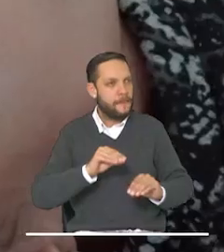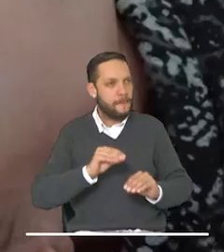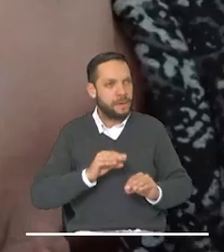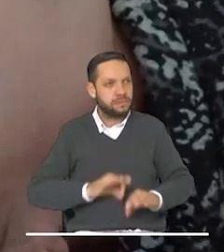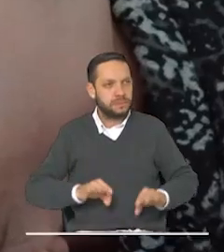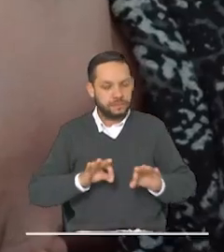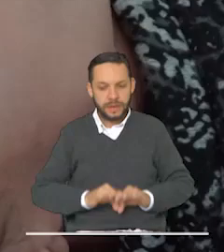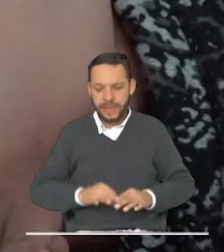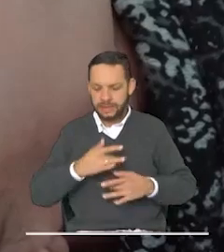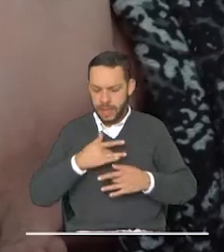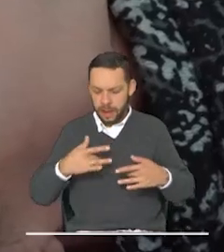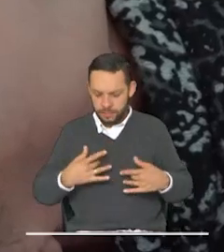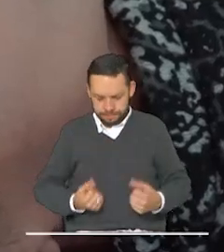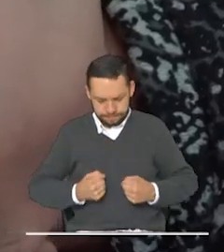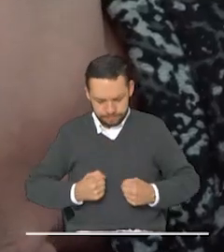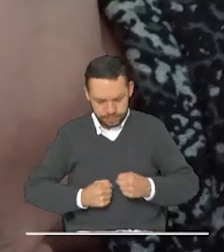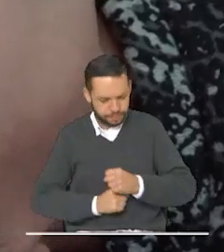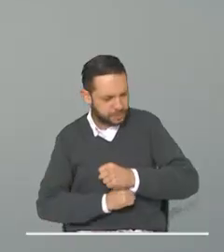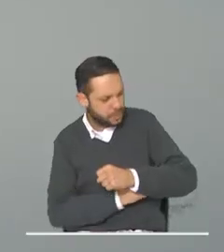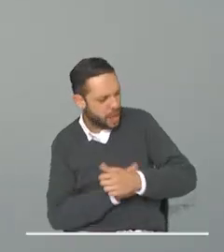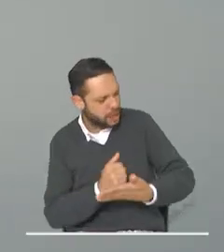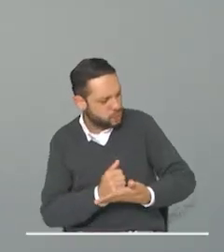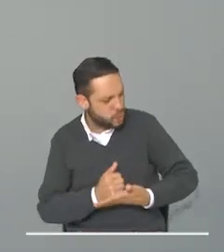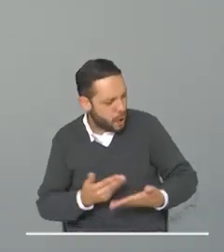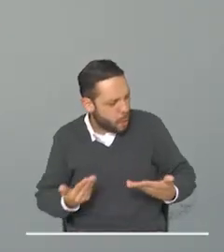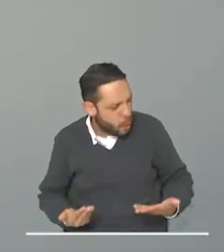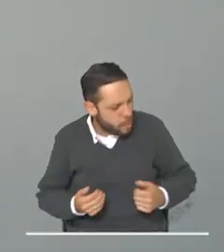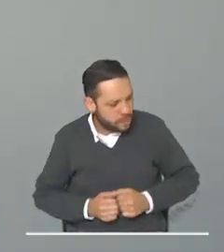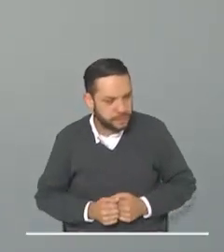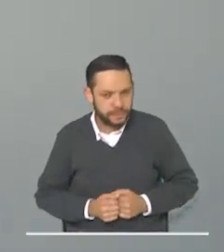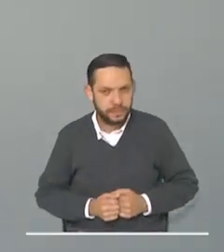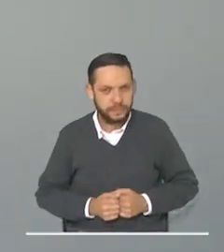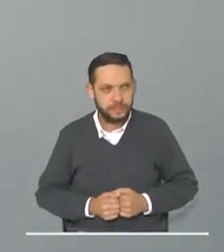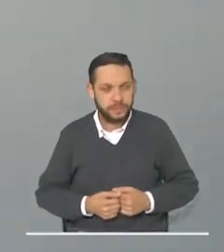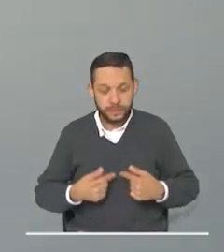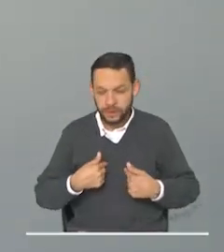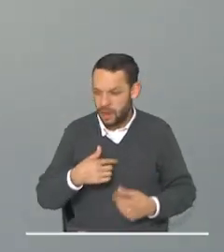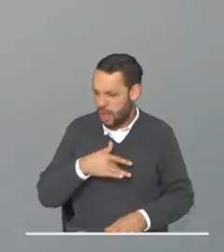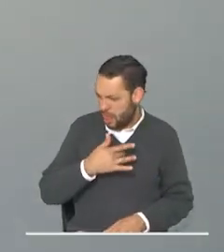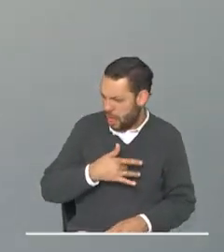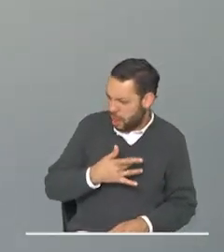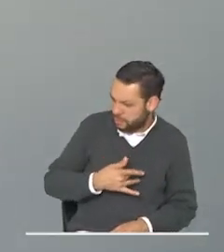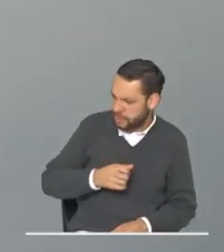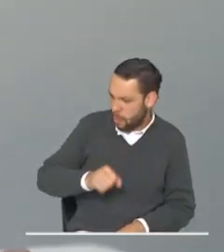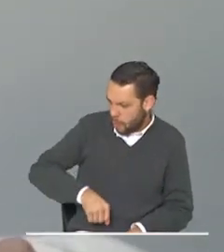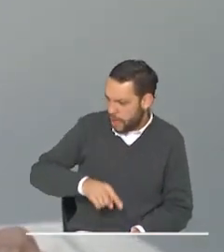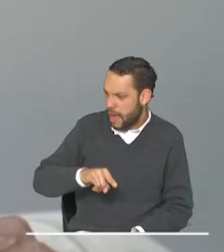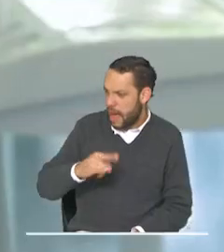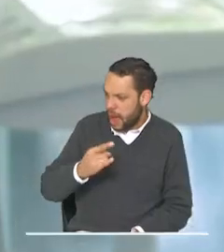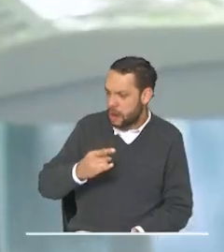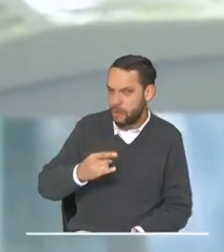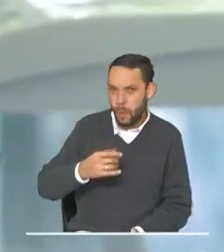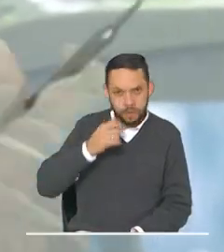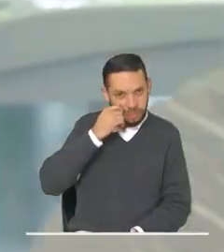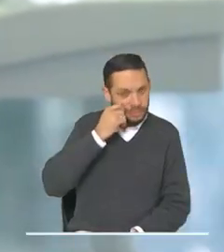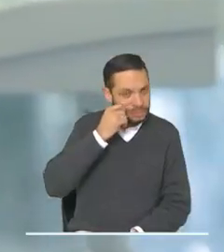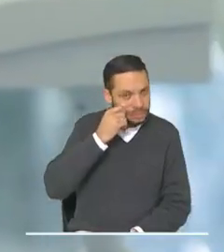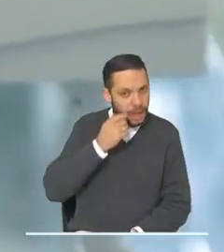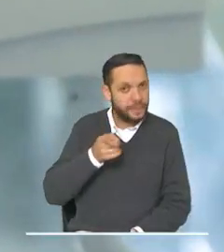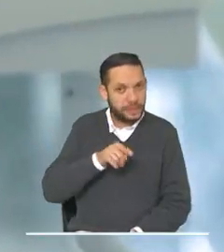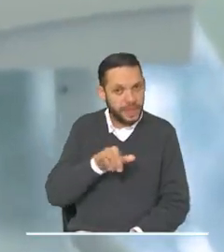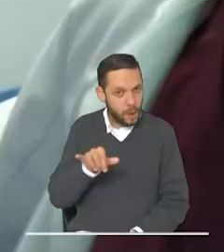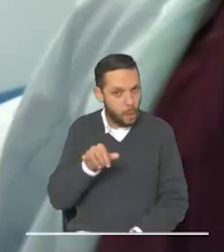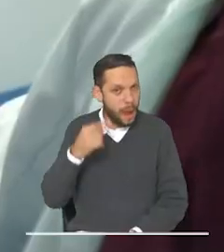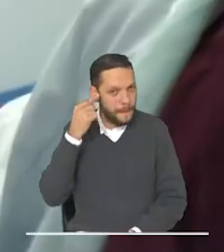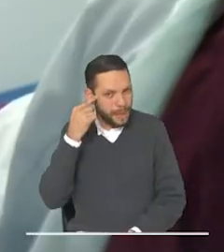ustedes dirán Salud Mental Y es que así como yo puedo hacer algo preventivo con el cuerpo lo puedo hacer con